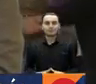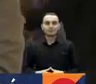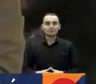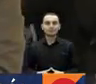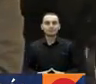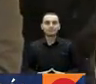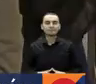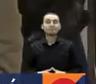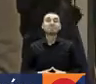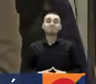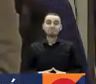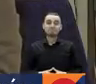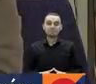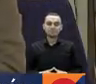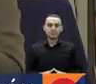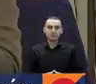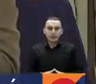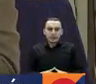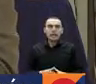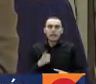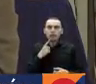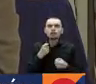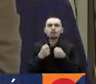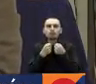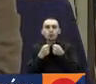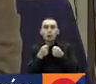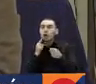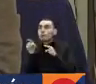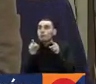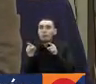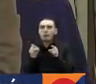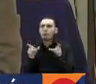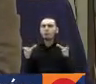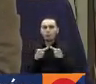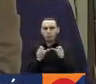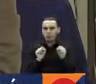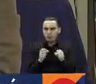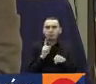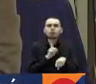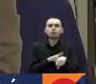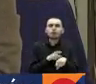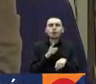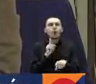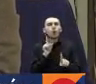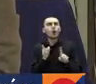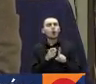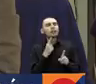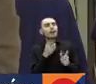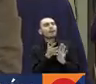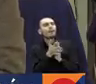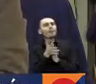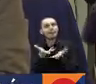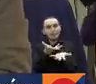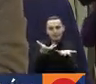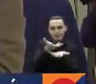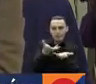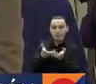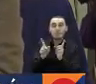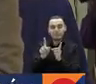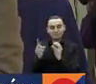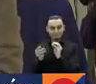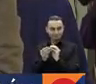Fueron realmente pocos los medios de comunicación que tuvimos acceso a este encuentro breve con los periodistas del secretario general de Naciones Unidas, pero por